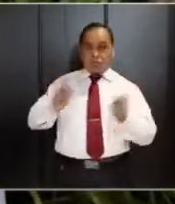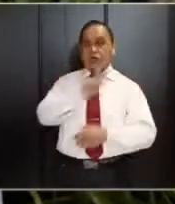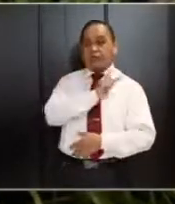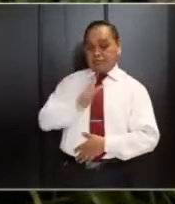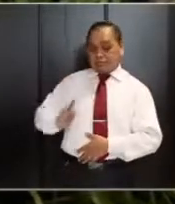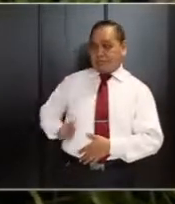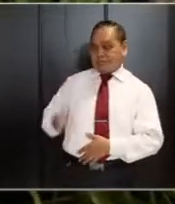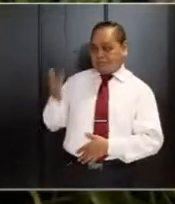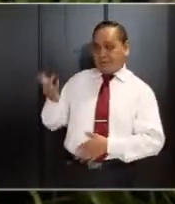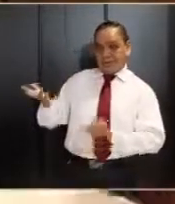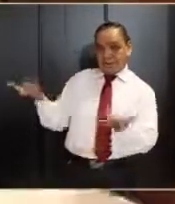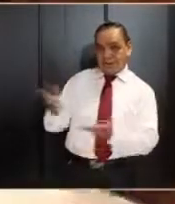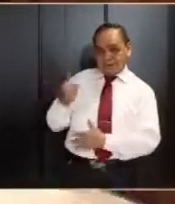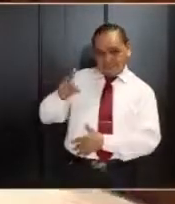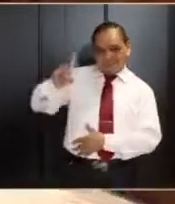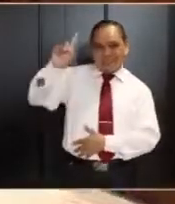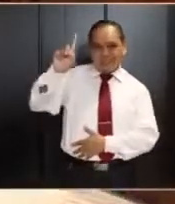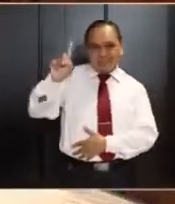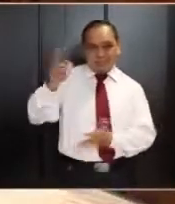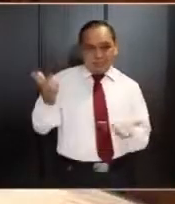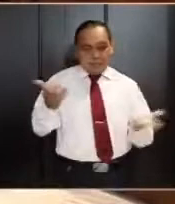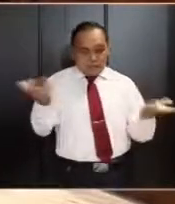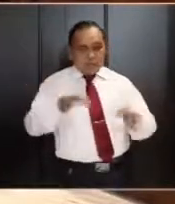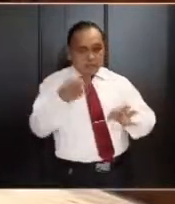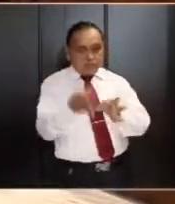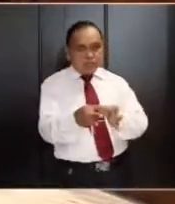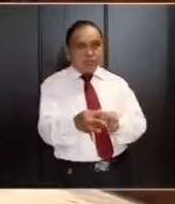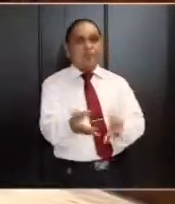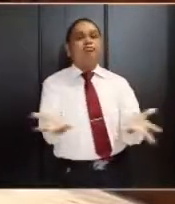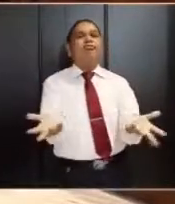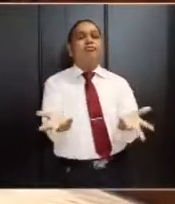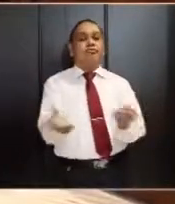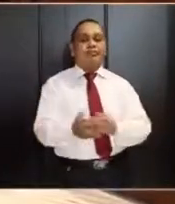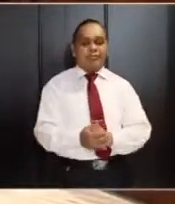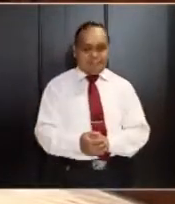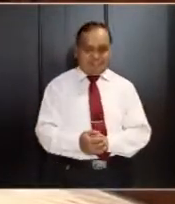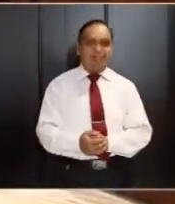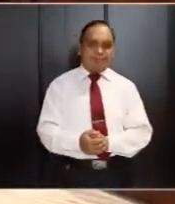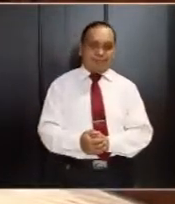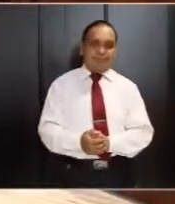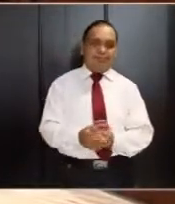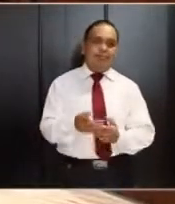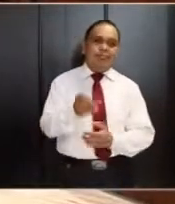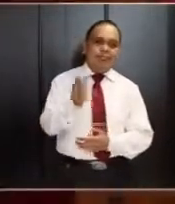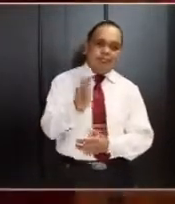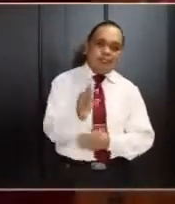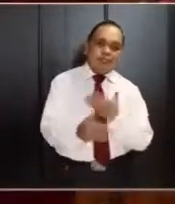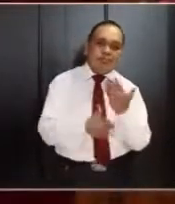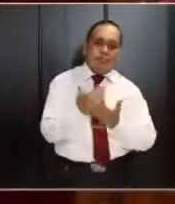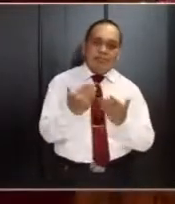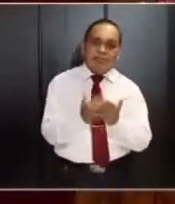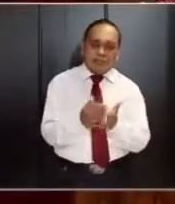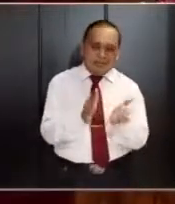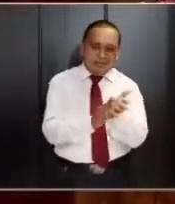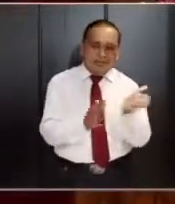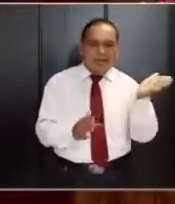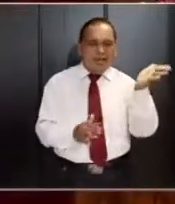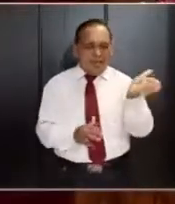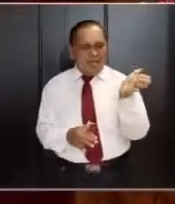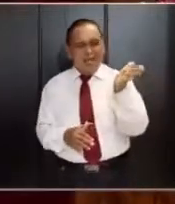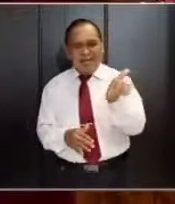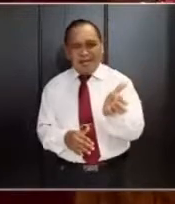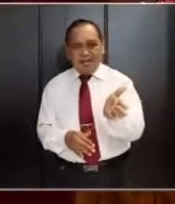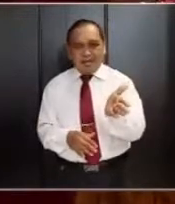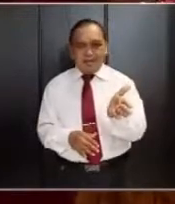concretaría absolutamente nada, gobernadora. Totalmente, pero además, mira, esto gestionar es mucho decir.